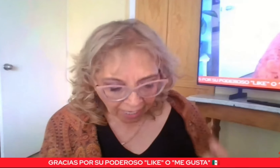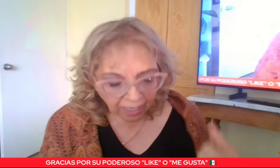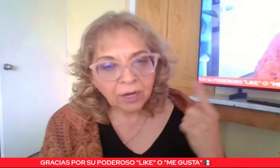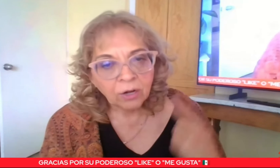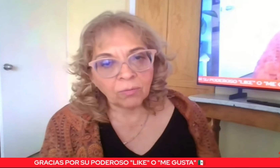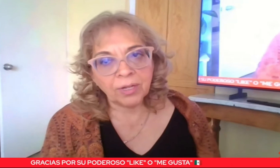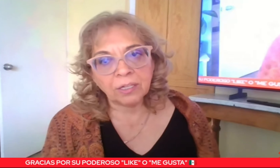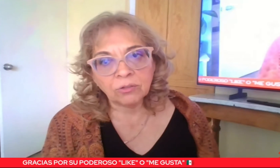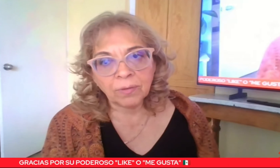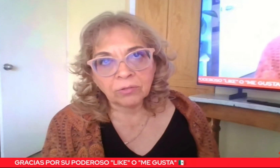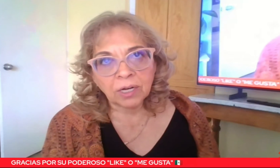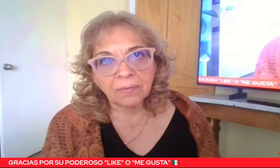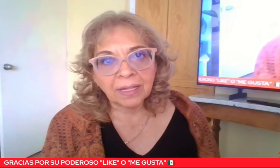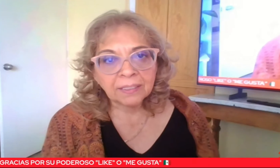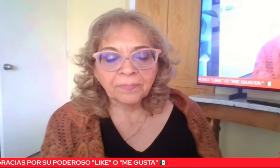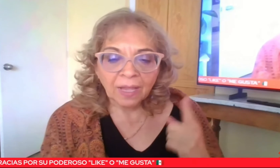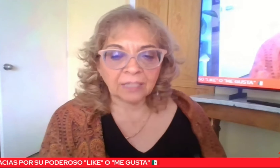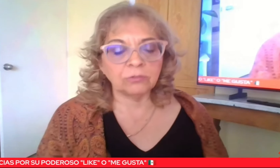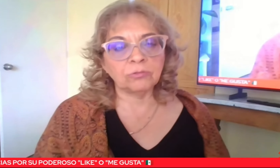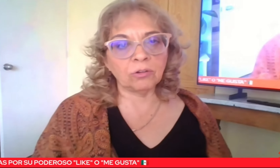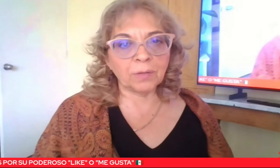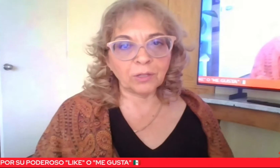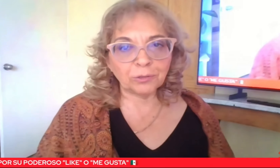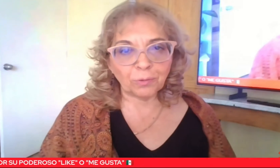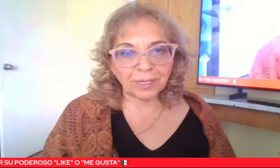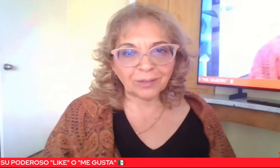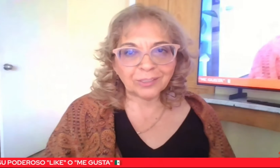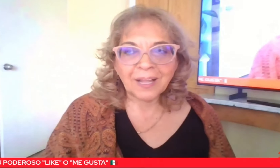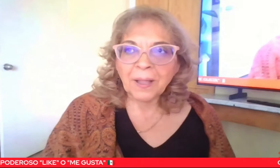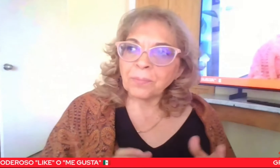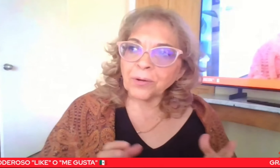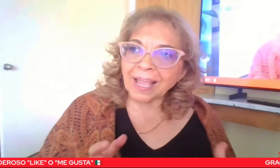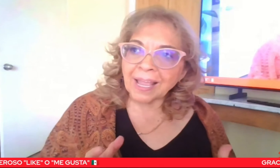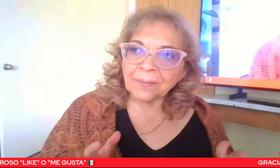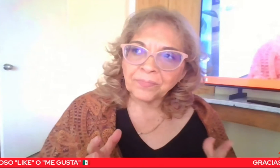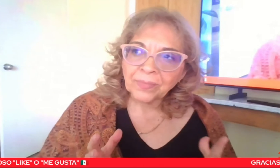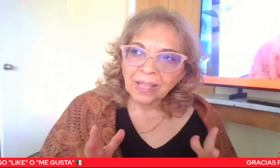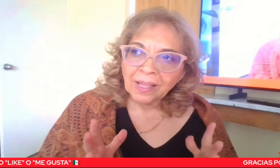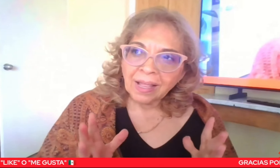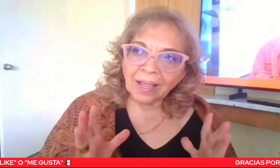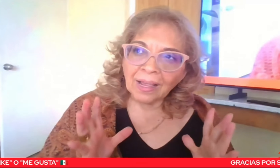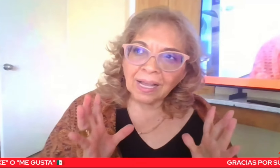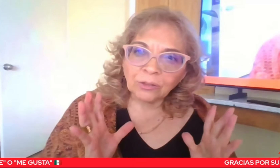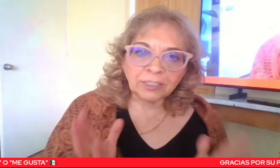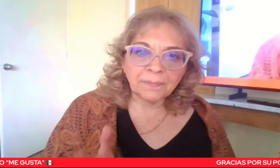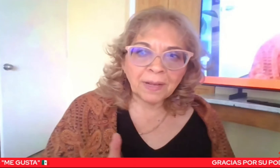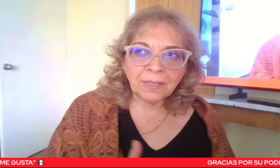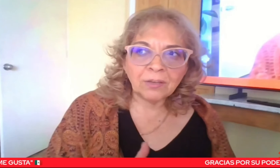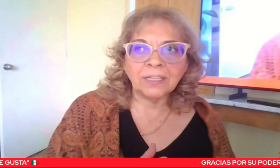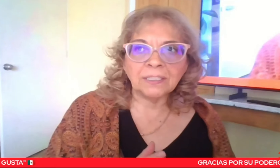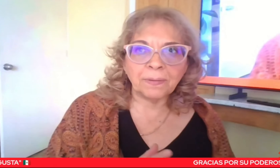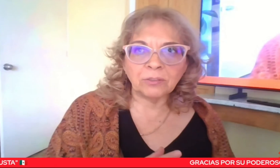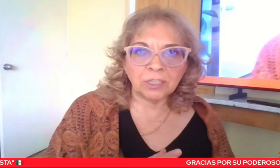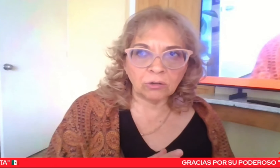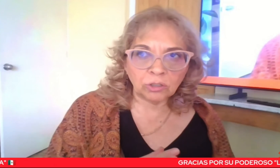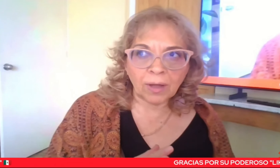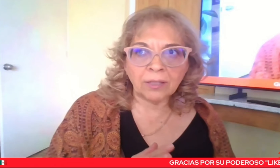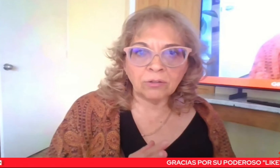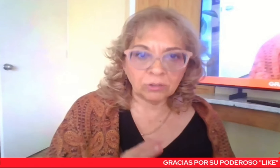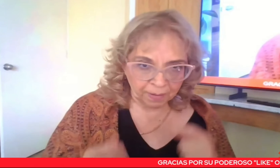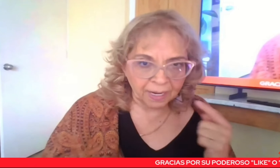ya lo voy a retomar otra vez, el asunto de los medios públicos. Porque 14,000 millones de pesos en